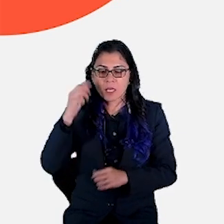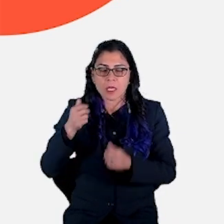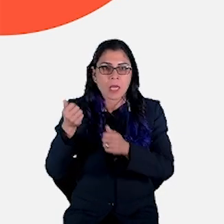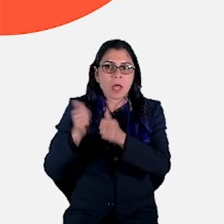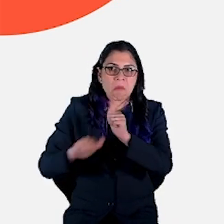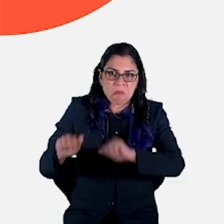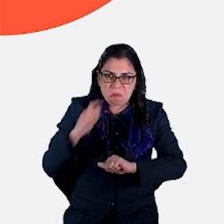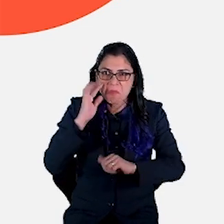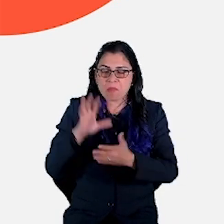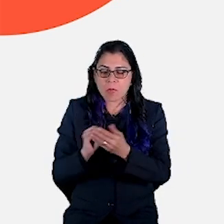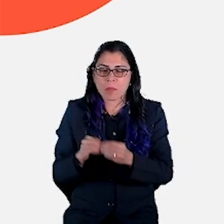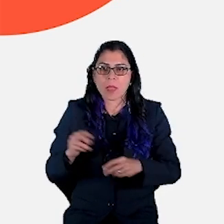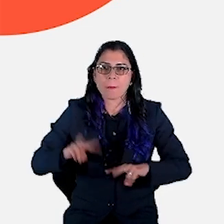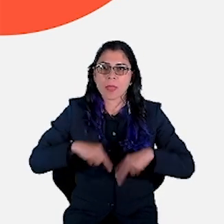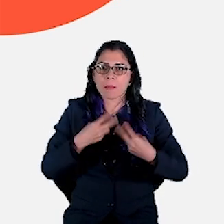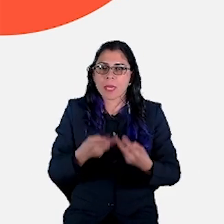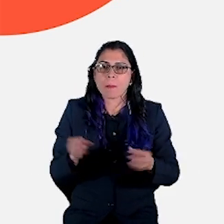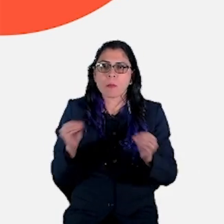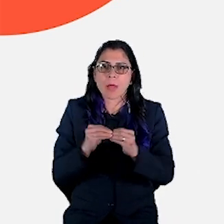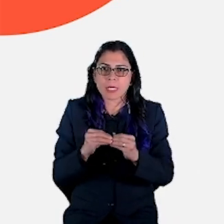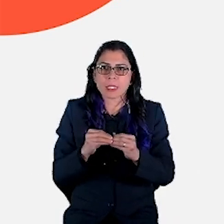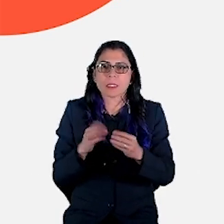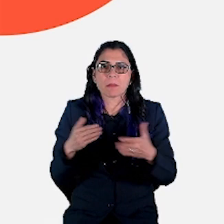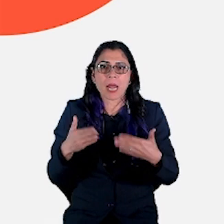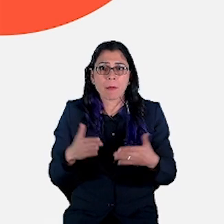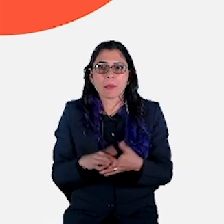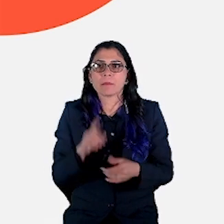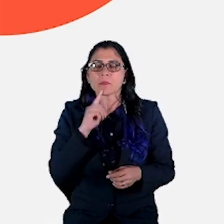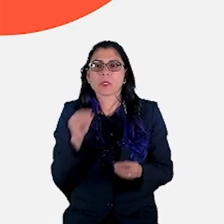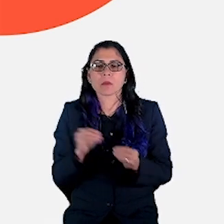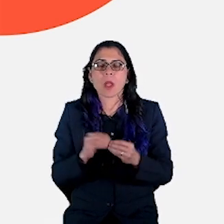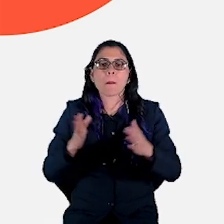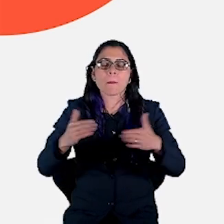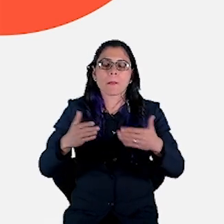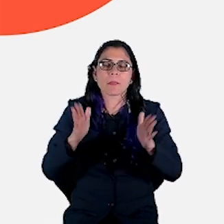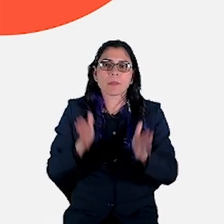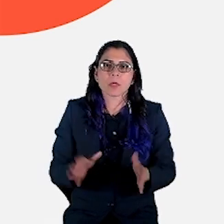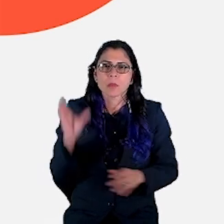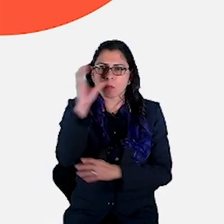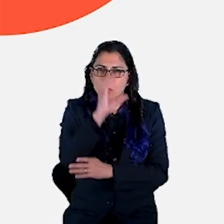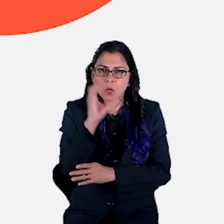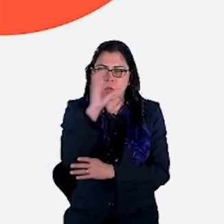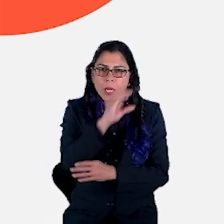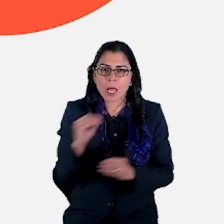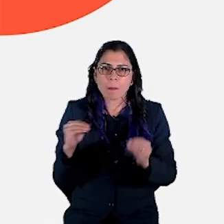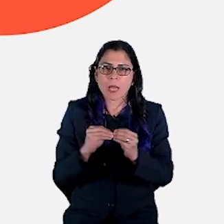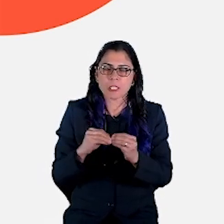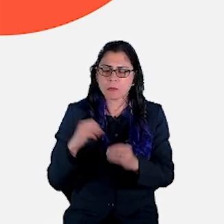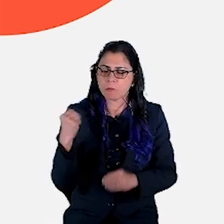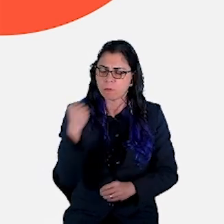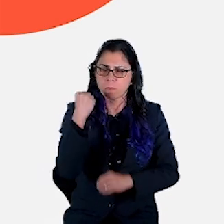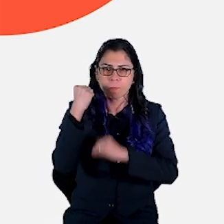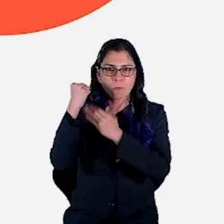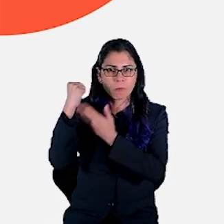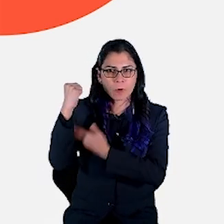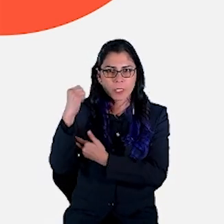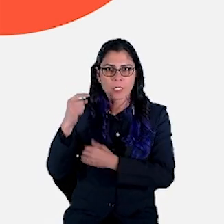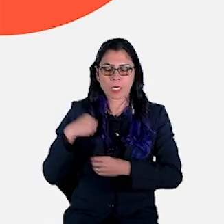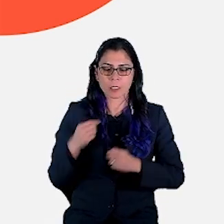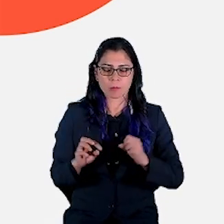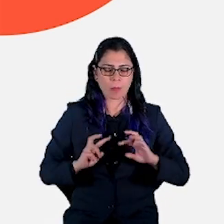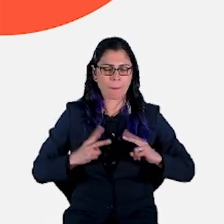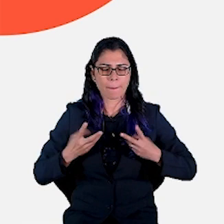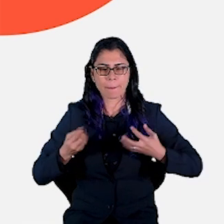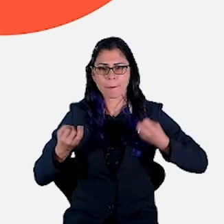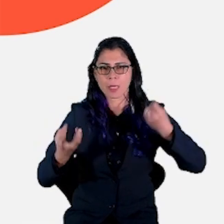en el logo Panamá vive por más y habla de nosotros esta identidad de un panameño que busca más es energético es vibrante